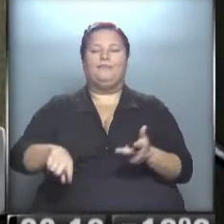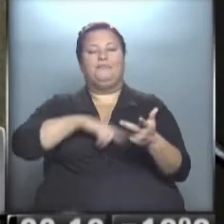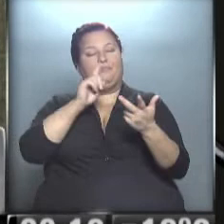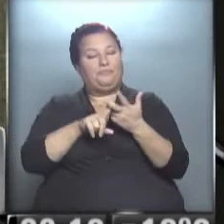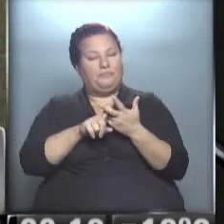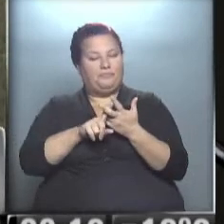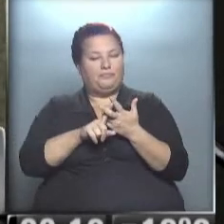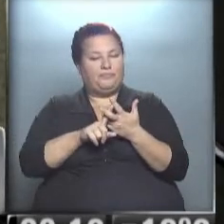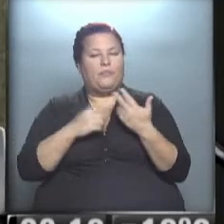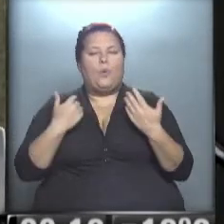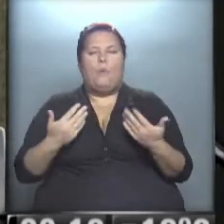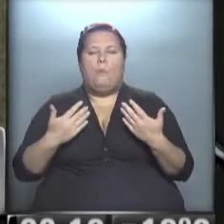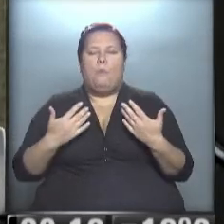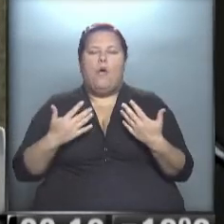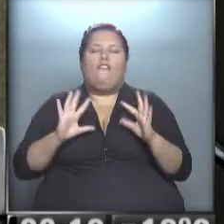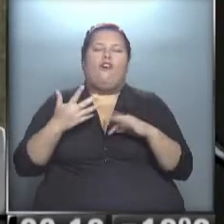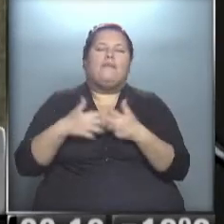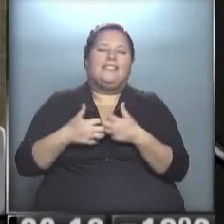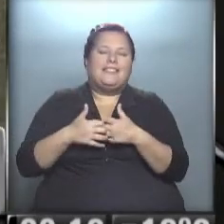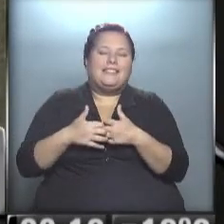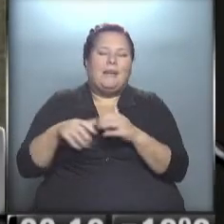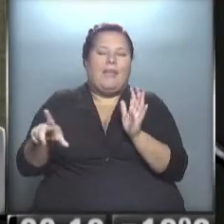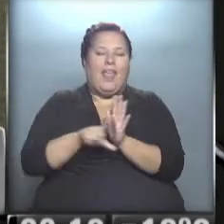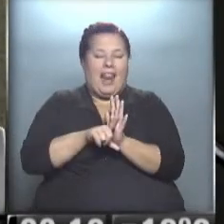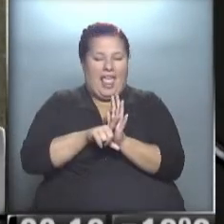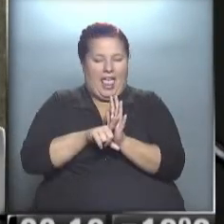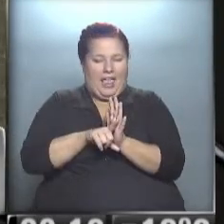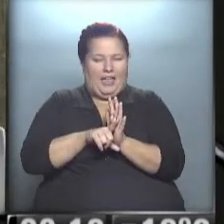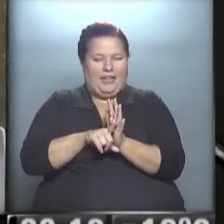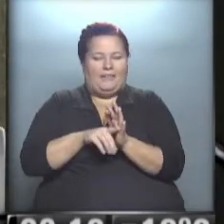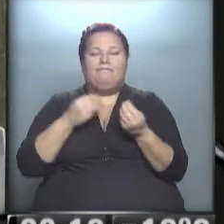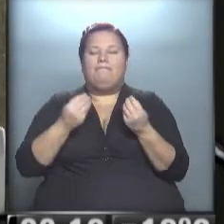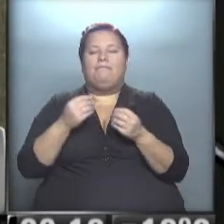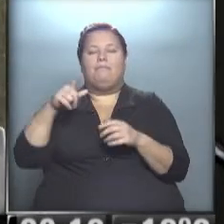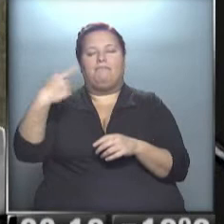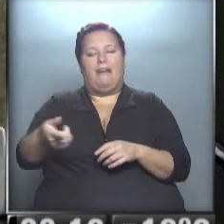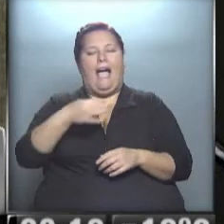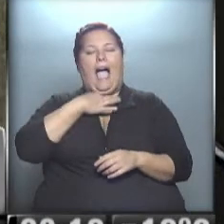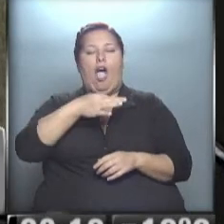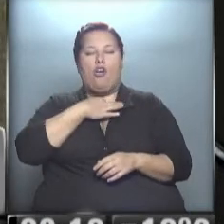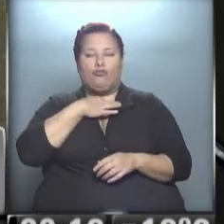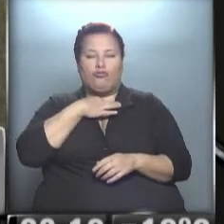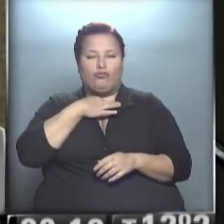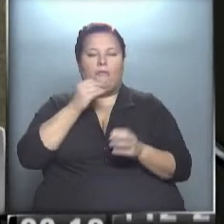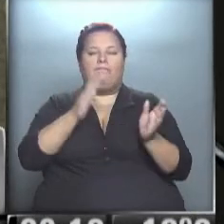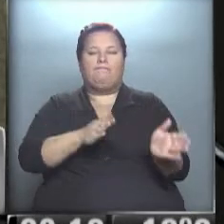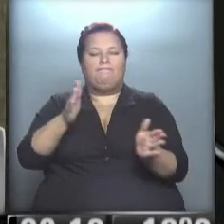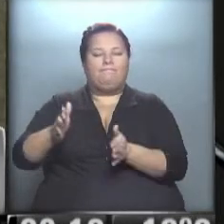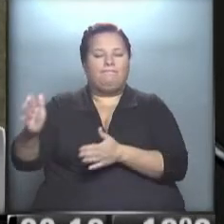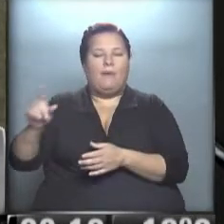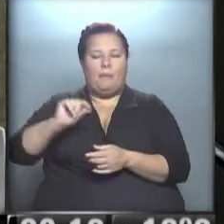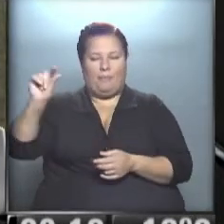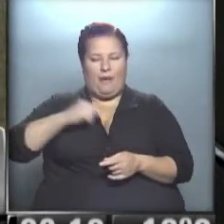lugar permite un sistema de instrumentación a partir del mes de agosto por tramos de